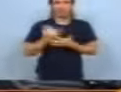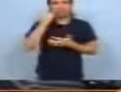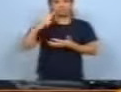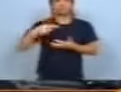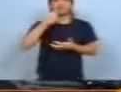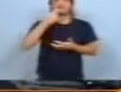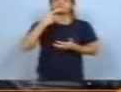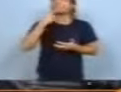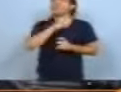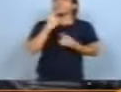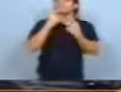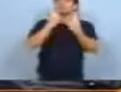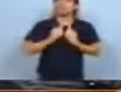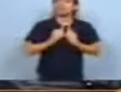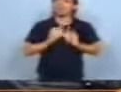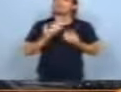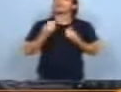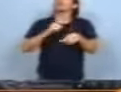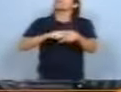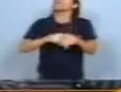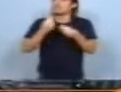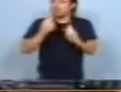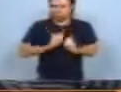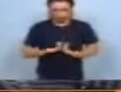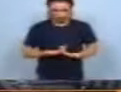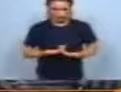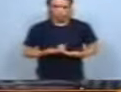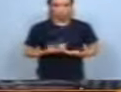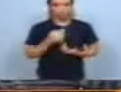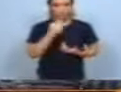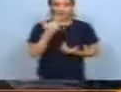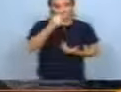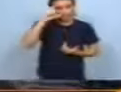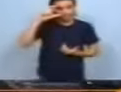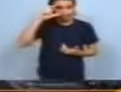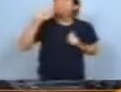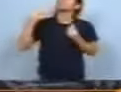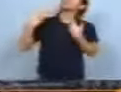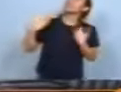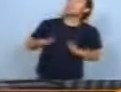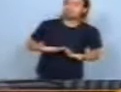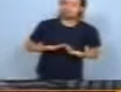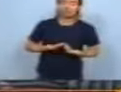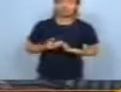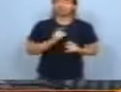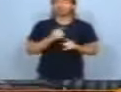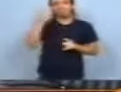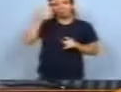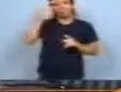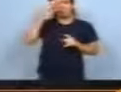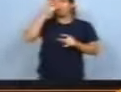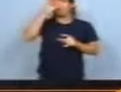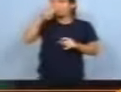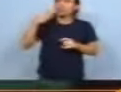mañana... Ella no te pregunta a dónde, a qué hora te pregunta. Vos le decís, al Everest, y ella dice, ¿cómo subimos? No te pone nunca